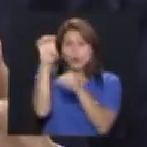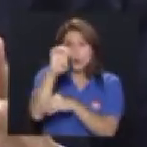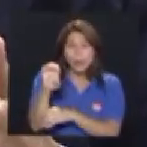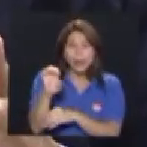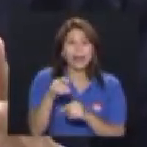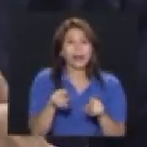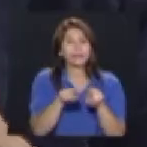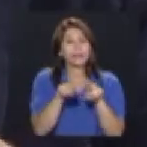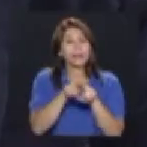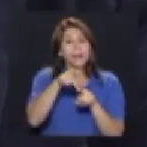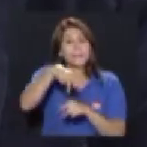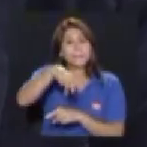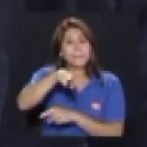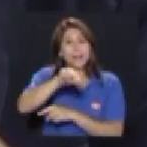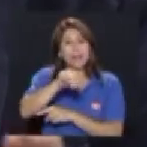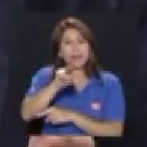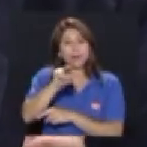PNUD,